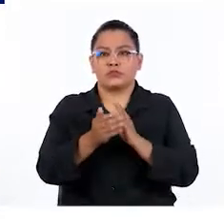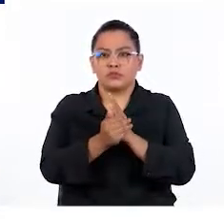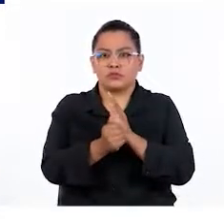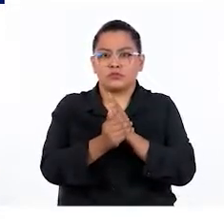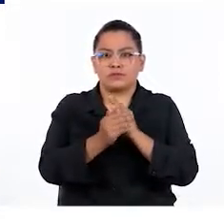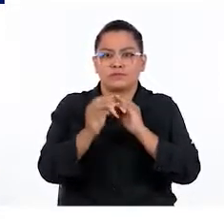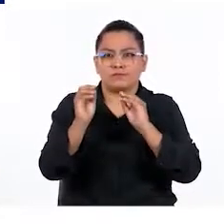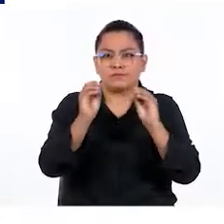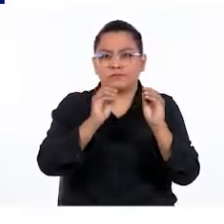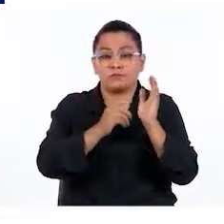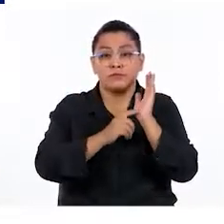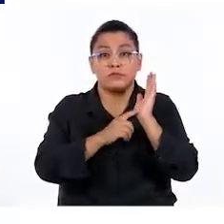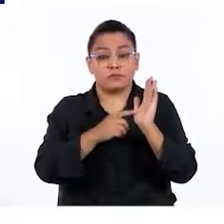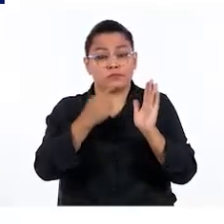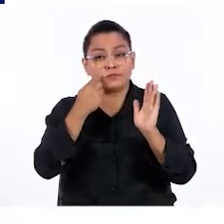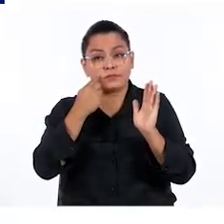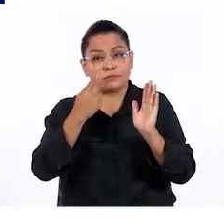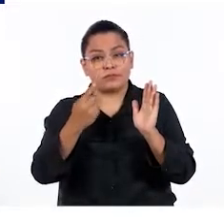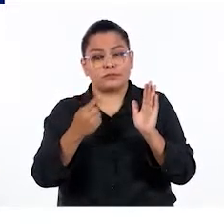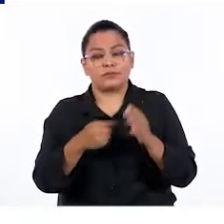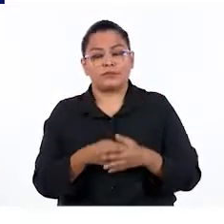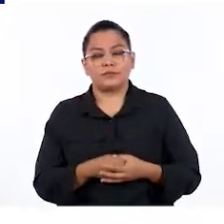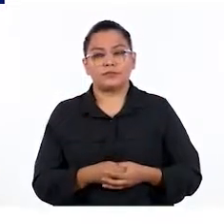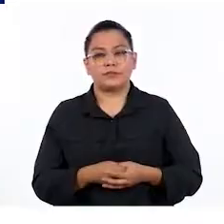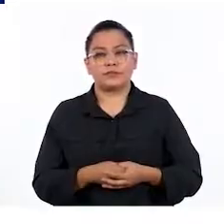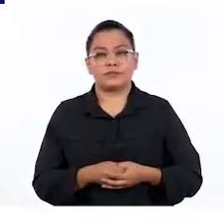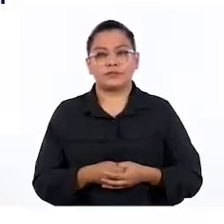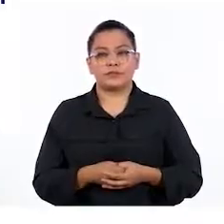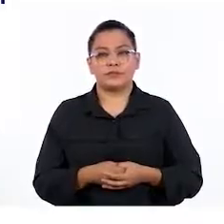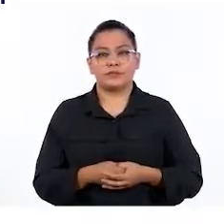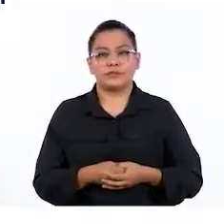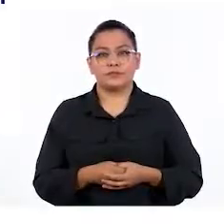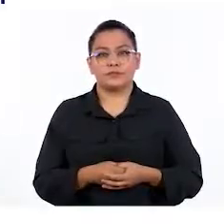moverse, como puede apreciarse en esta figura.